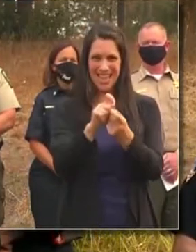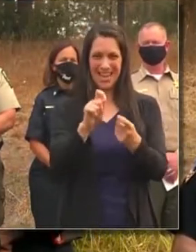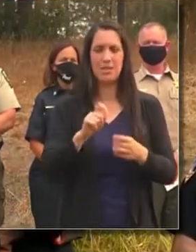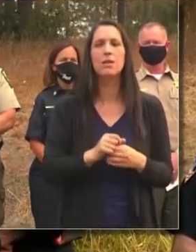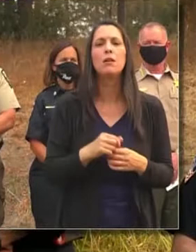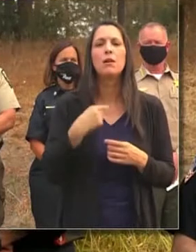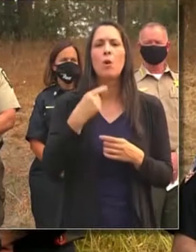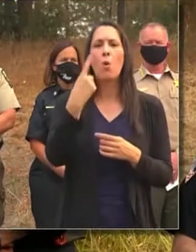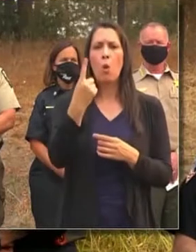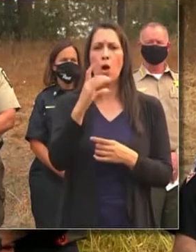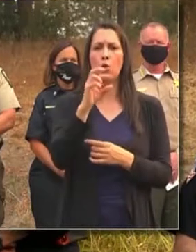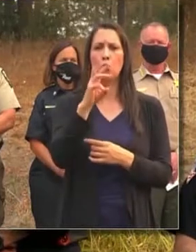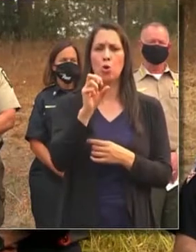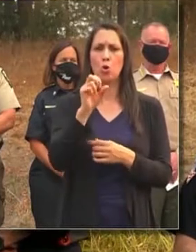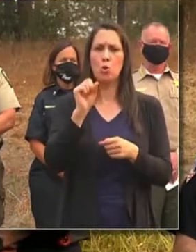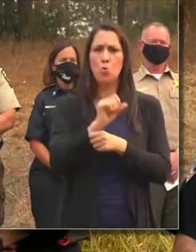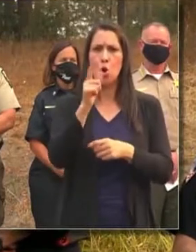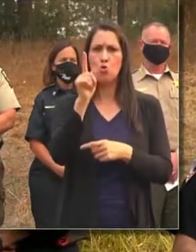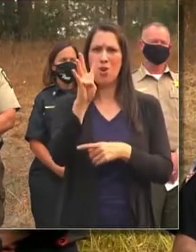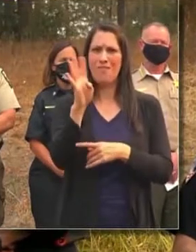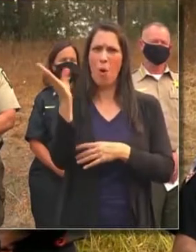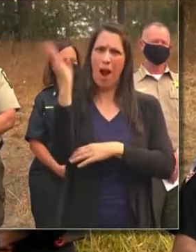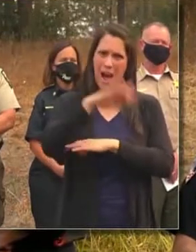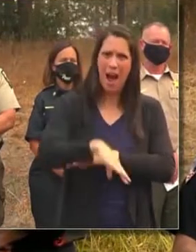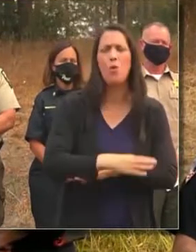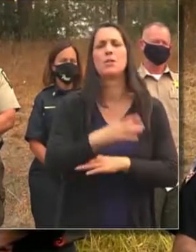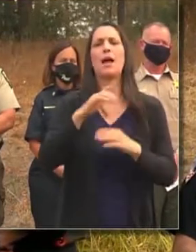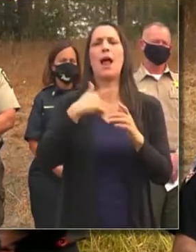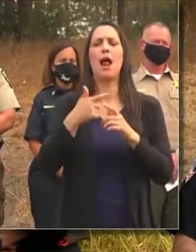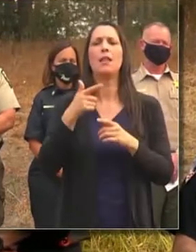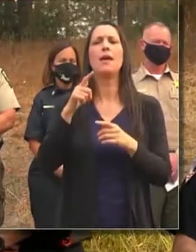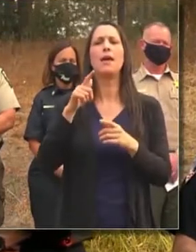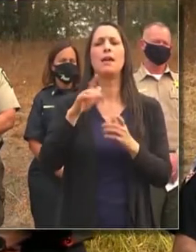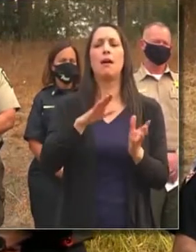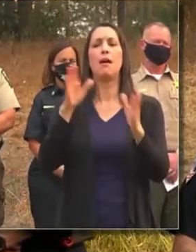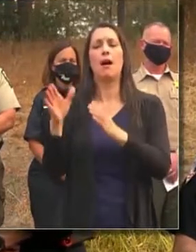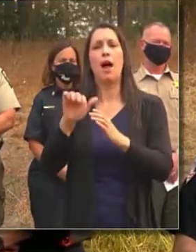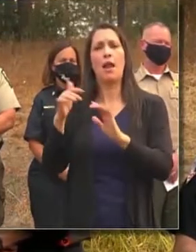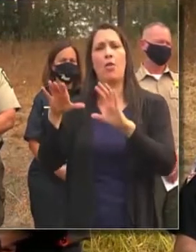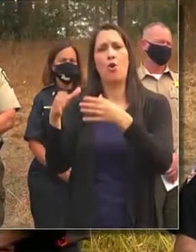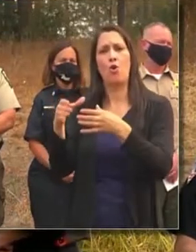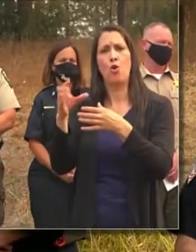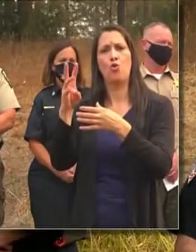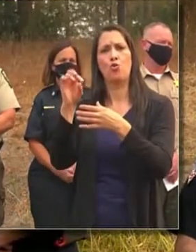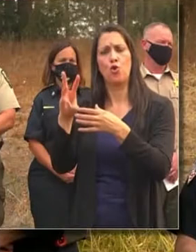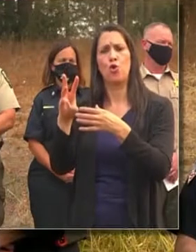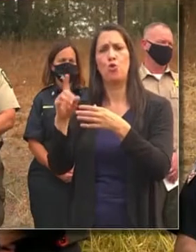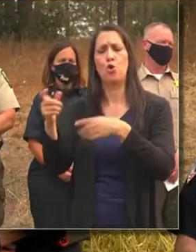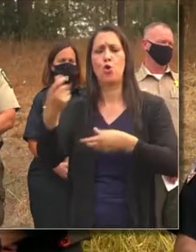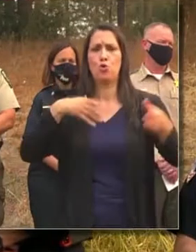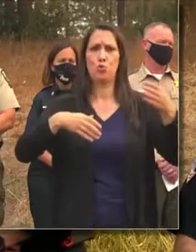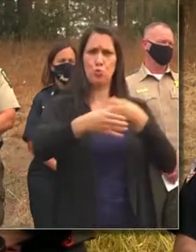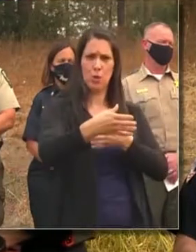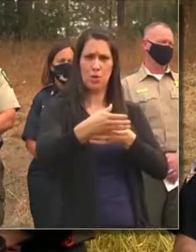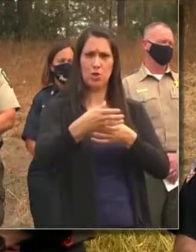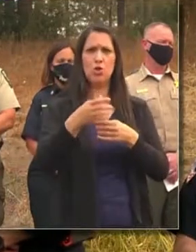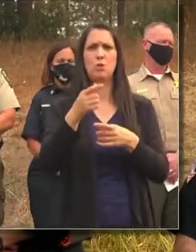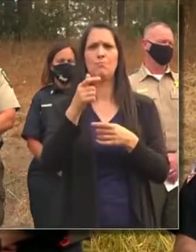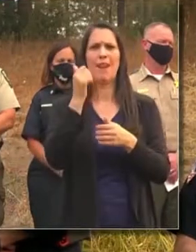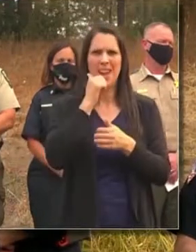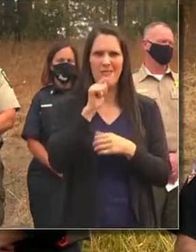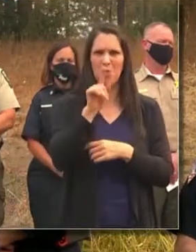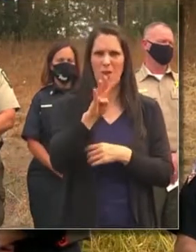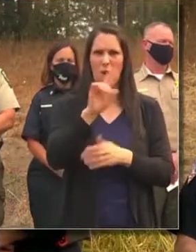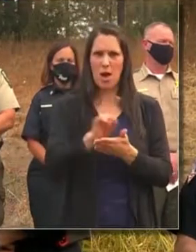rotación de 24 horas 24 horas de intercambio descansando y trabajando y todavía quedan